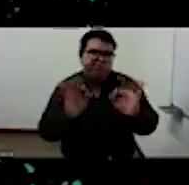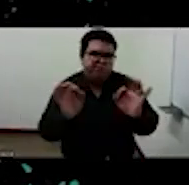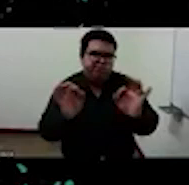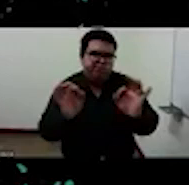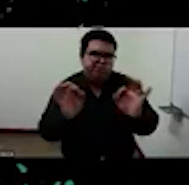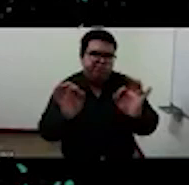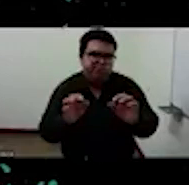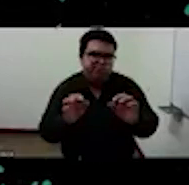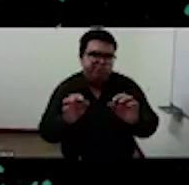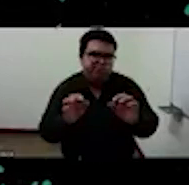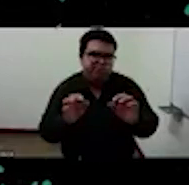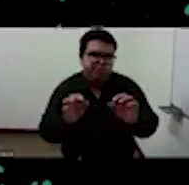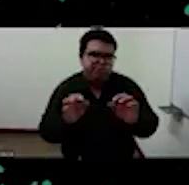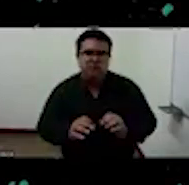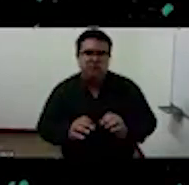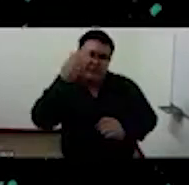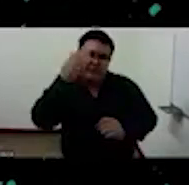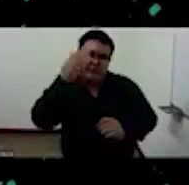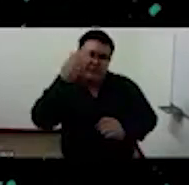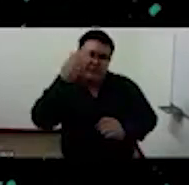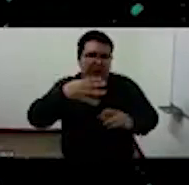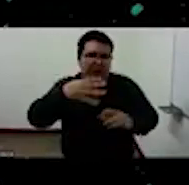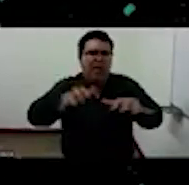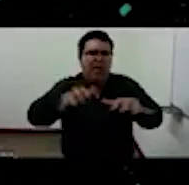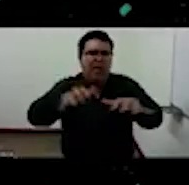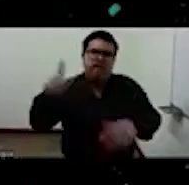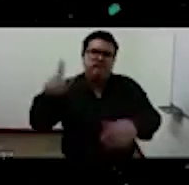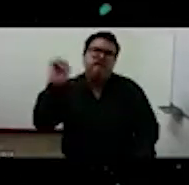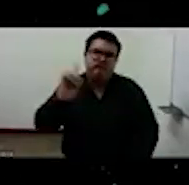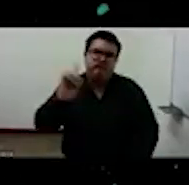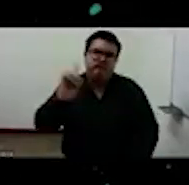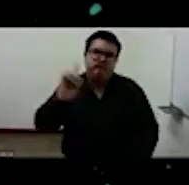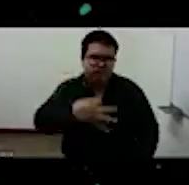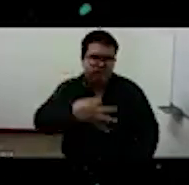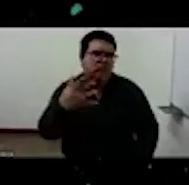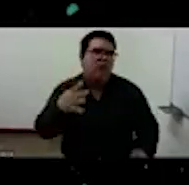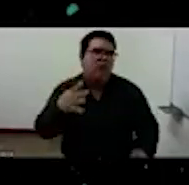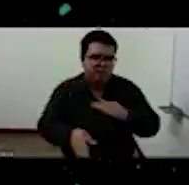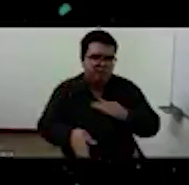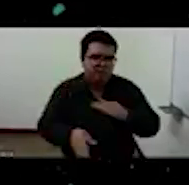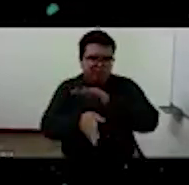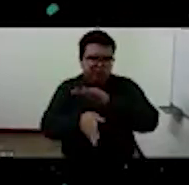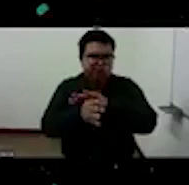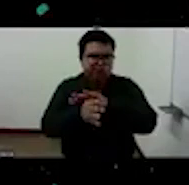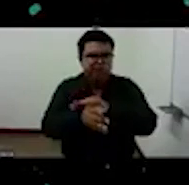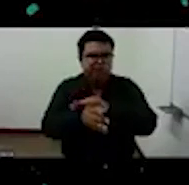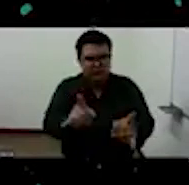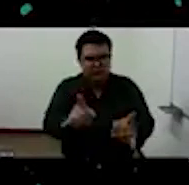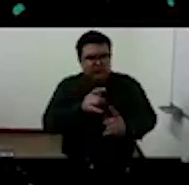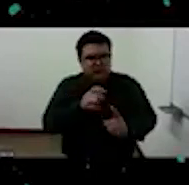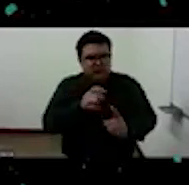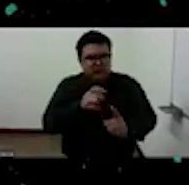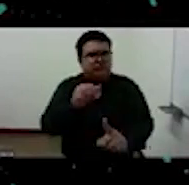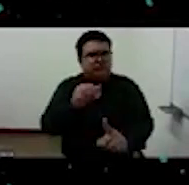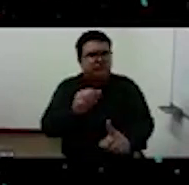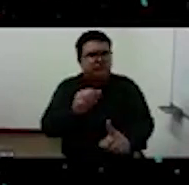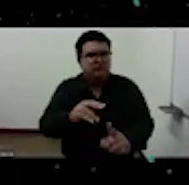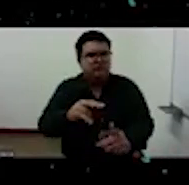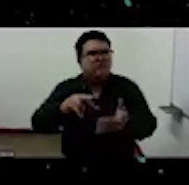embargo, ejerzo esta labor hace mucho tiempo y es muy significativa e importante para mí.